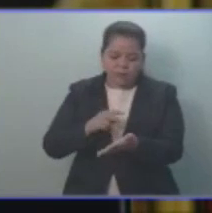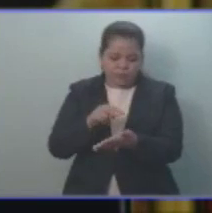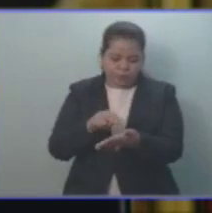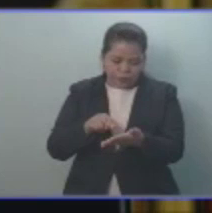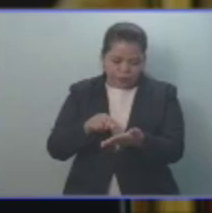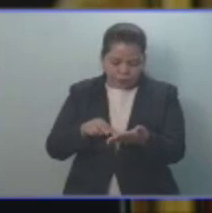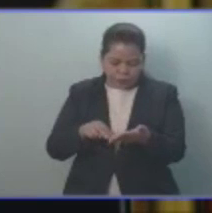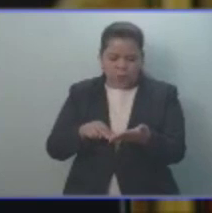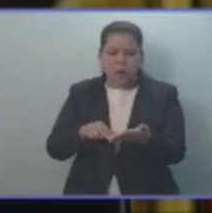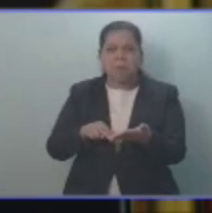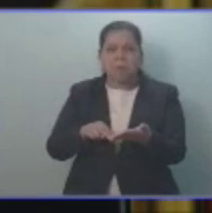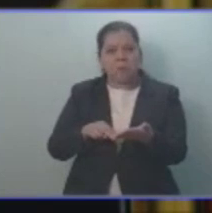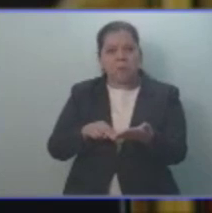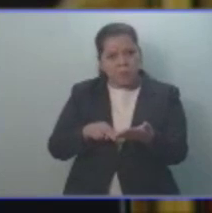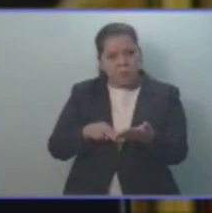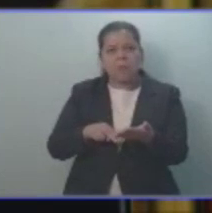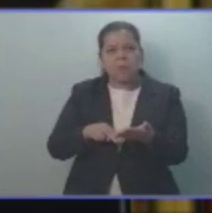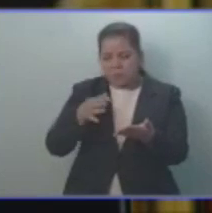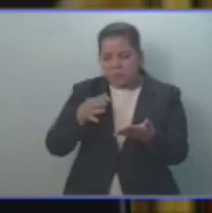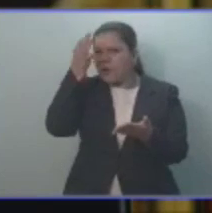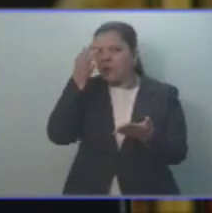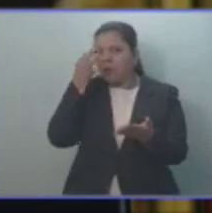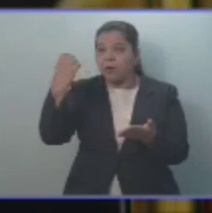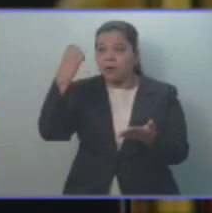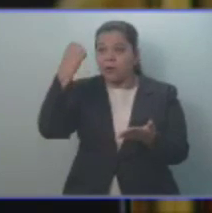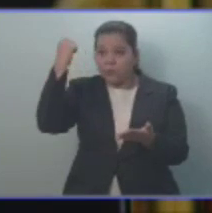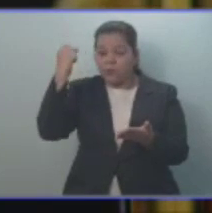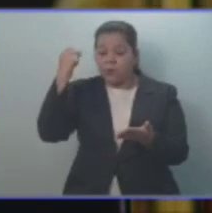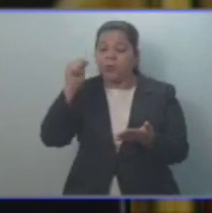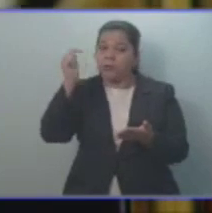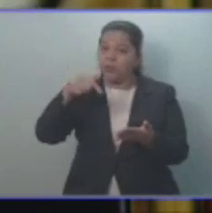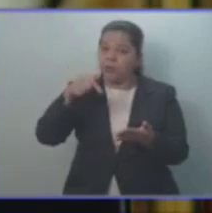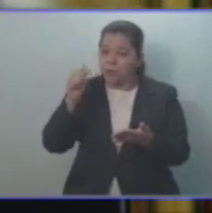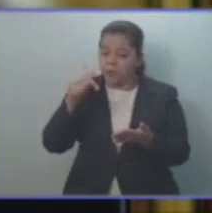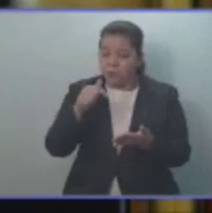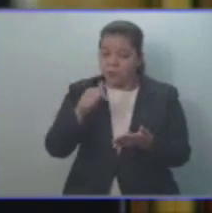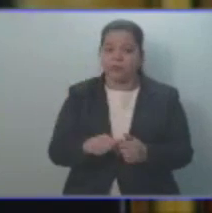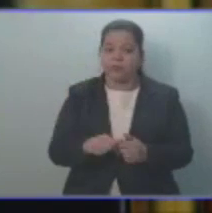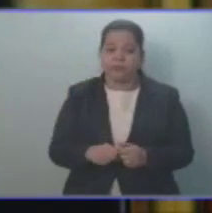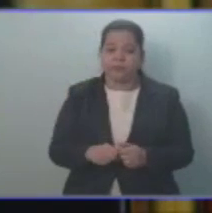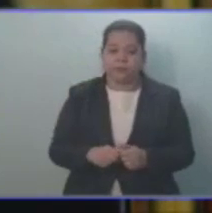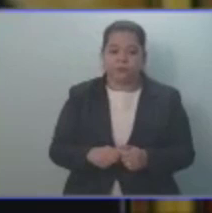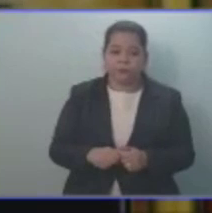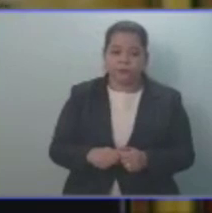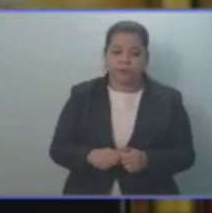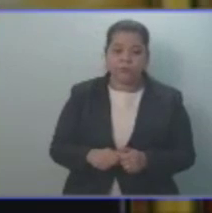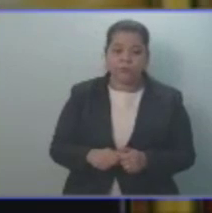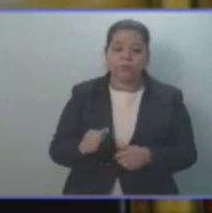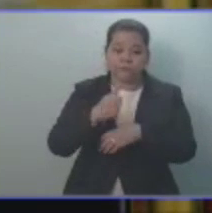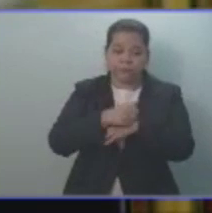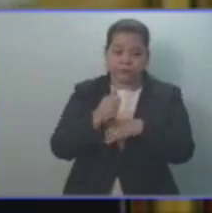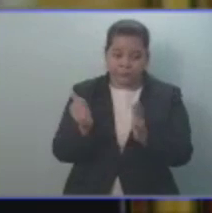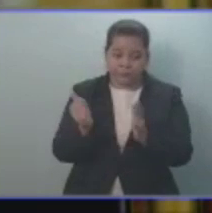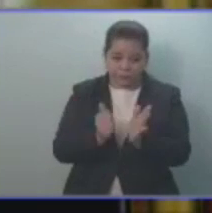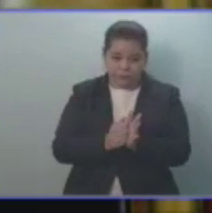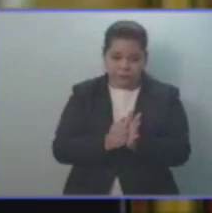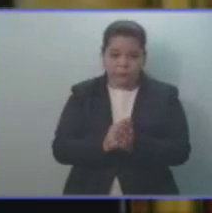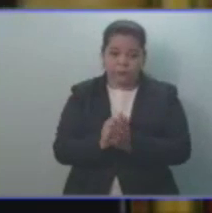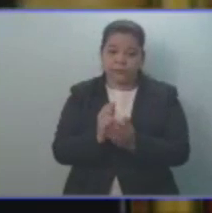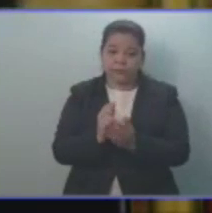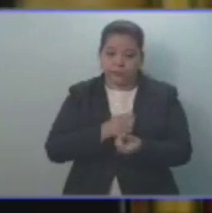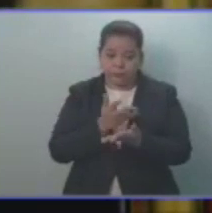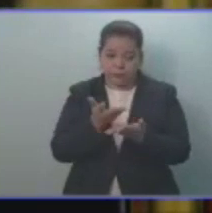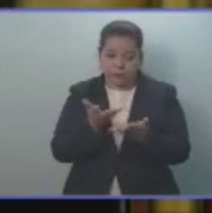y me parece muy importante que en esta ocasión en que la Asamblea Legislativa